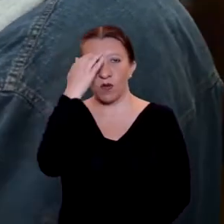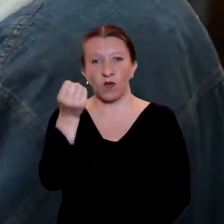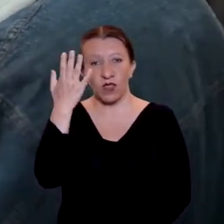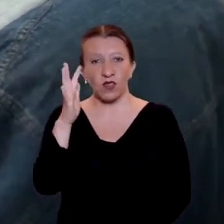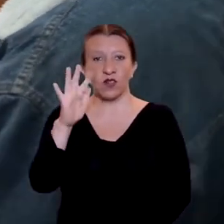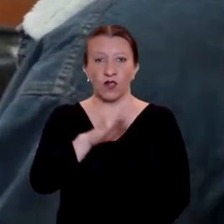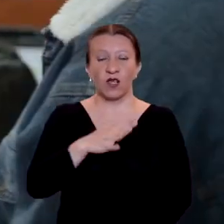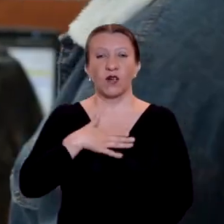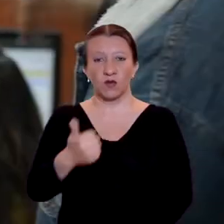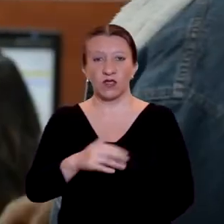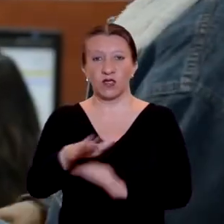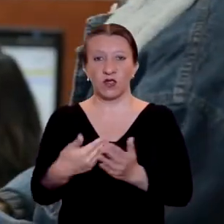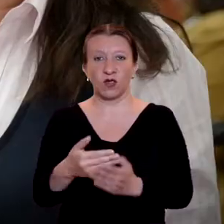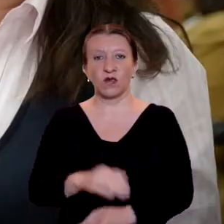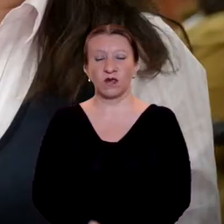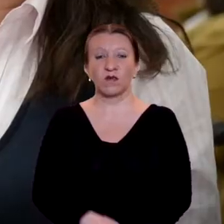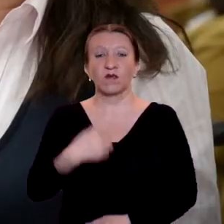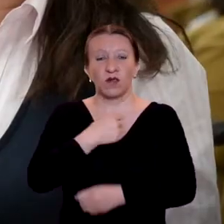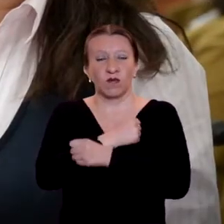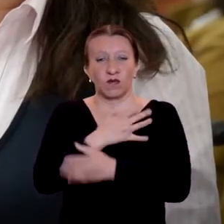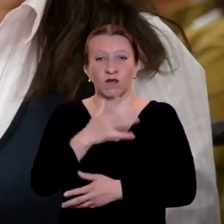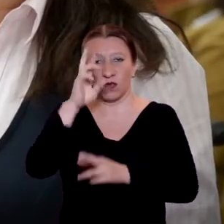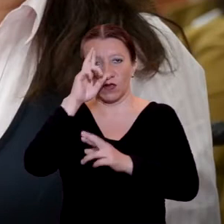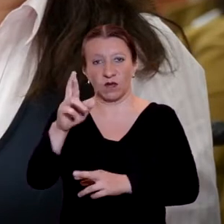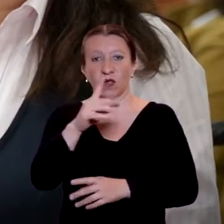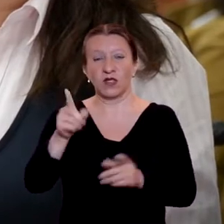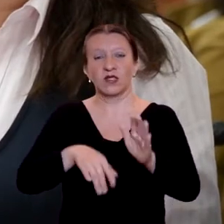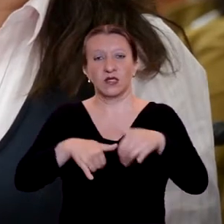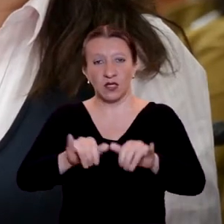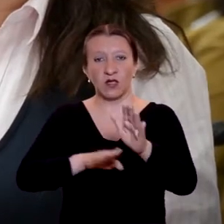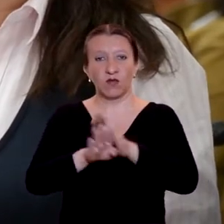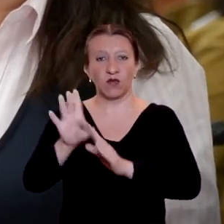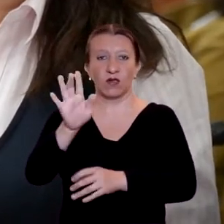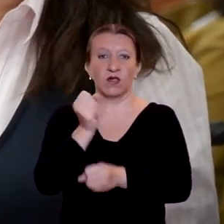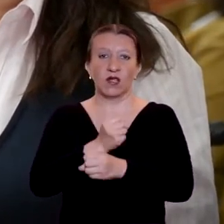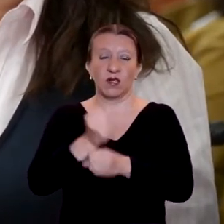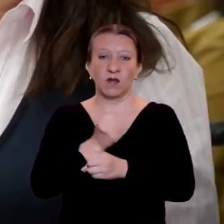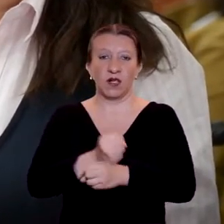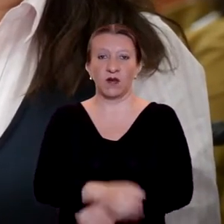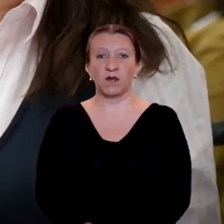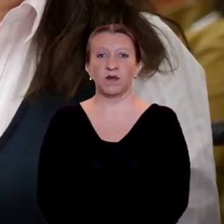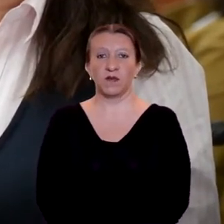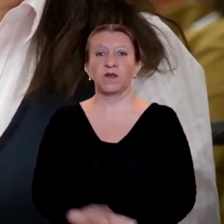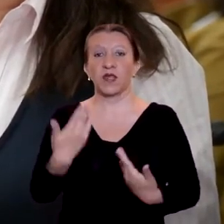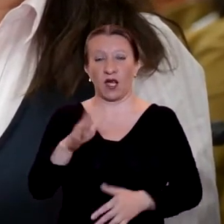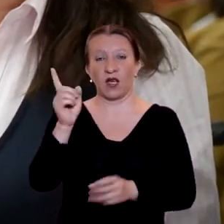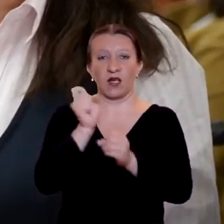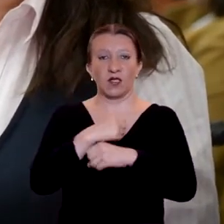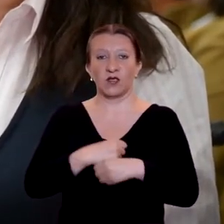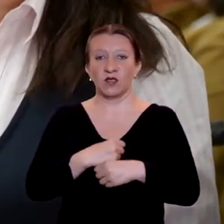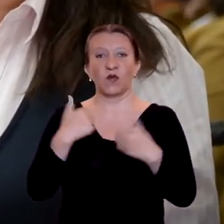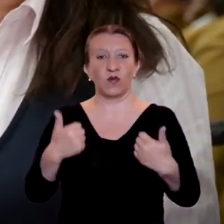Buenos días, Robin. ¿Qué tal? ¿Cómo están todos? Lo aprecio mucho que siga adelante con su trabajo, ya que